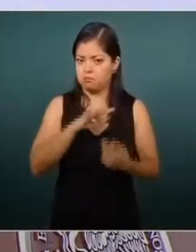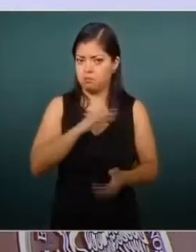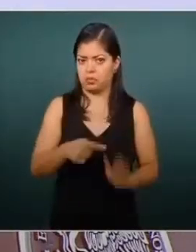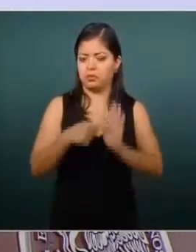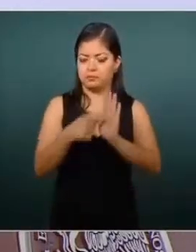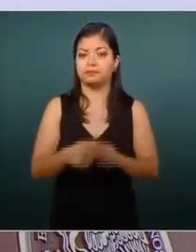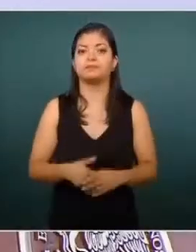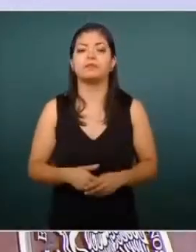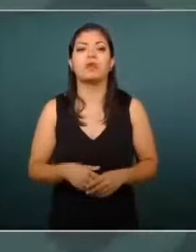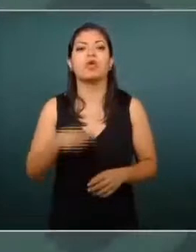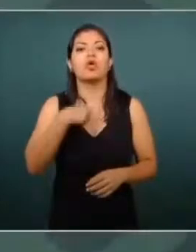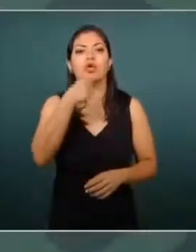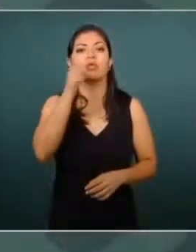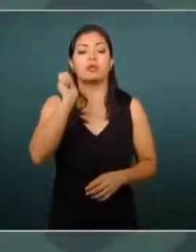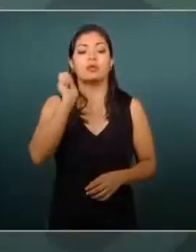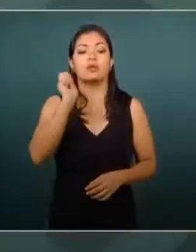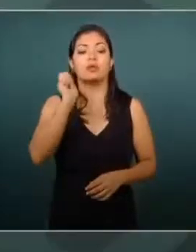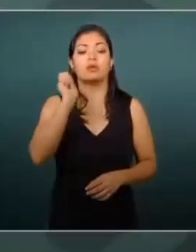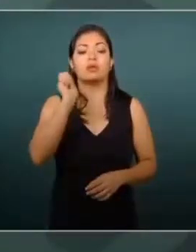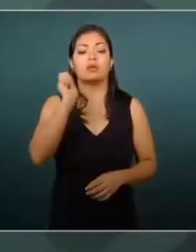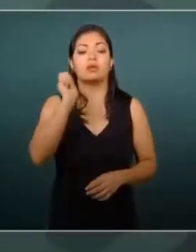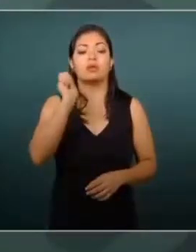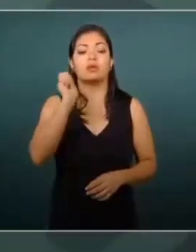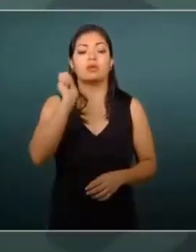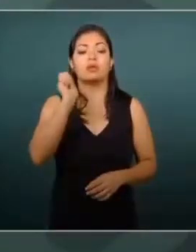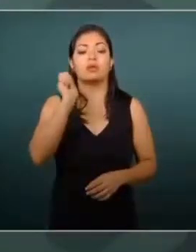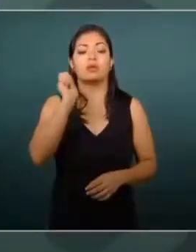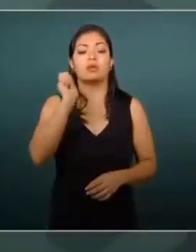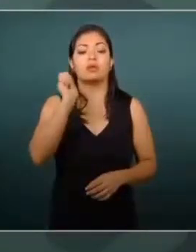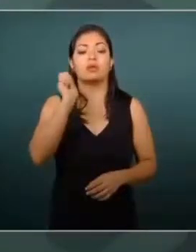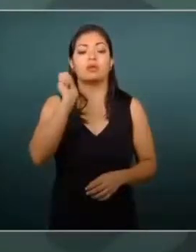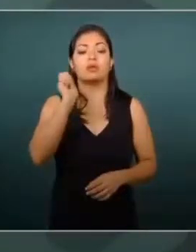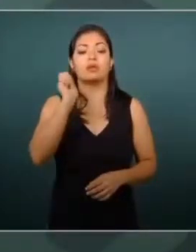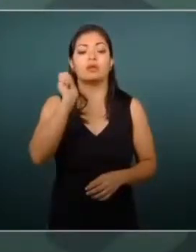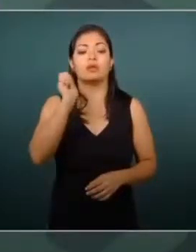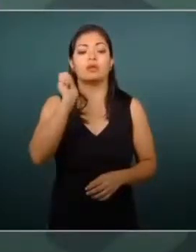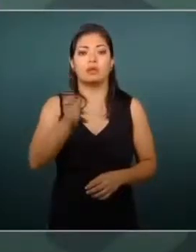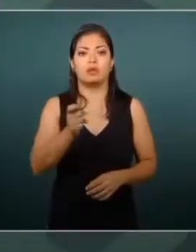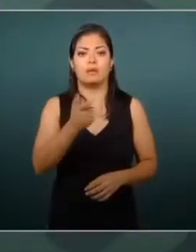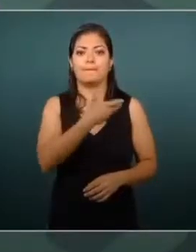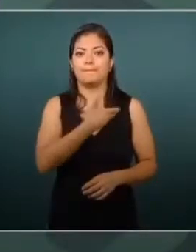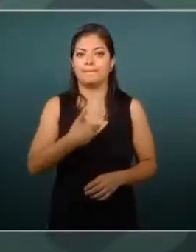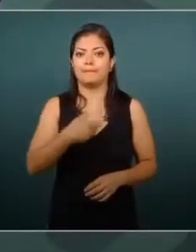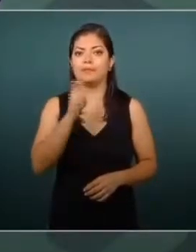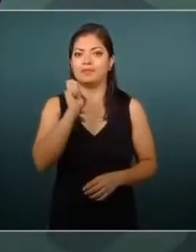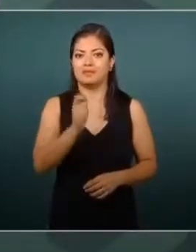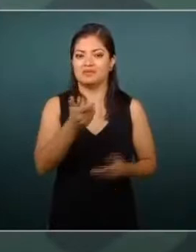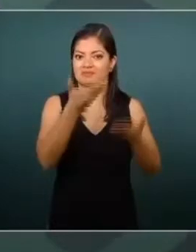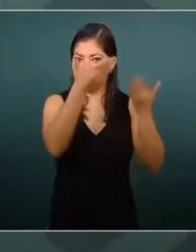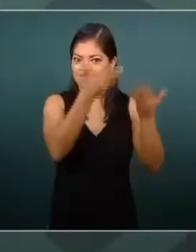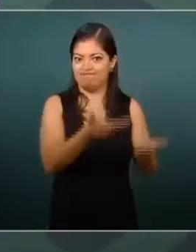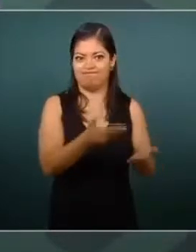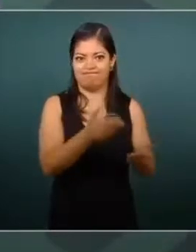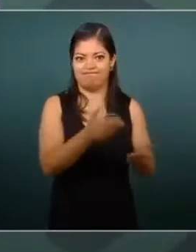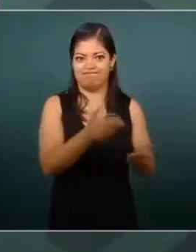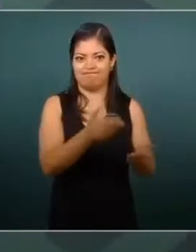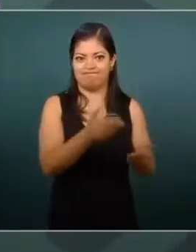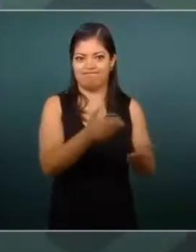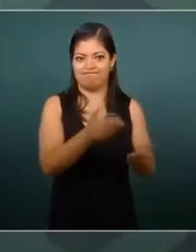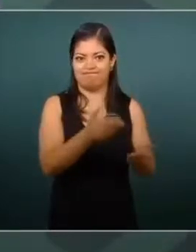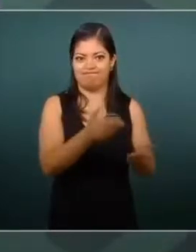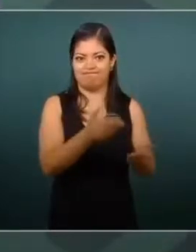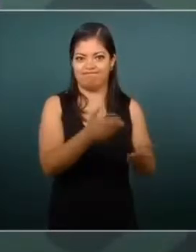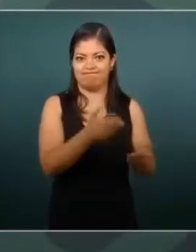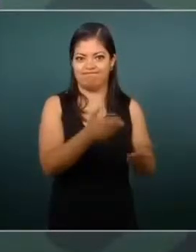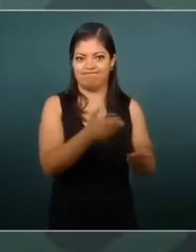el presidente es un hombre de bien, I have always said that the president is a man of good, que no haría algo para lastimar a Jalisco. Lo dije desde and